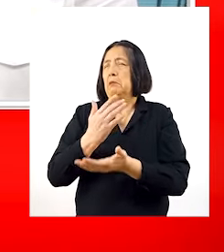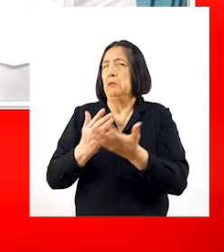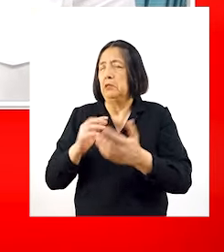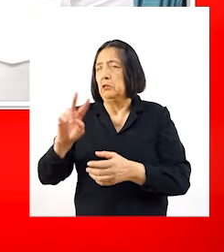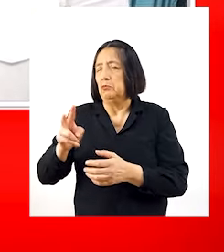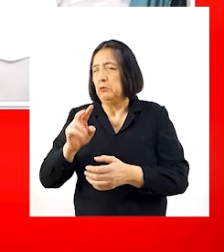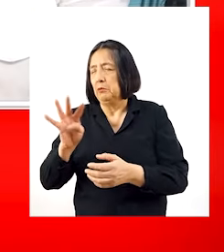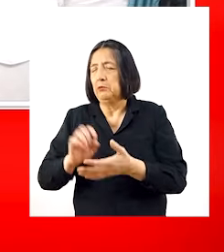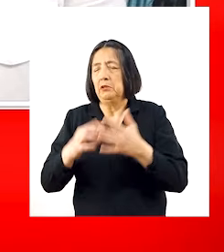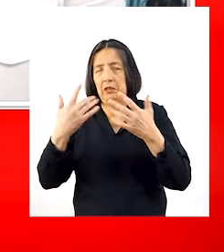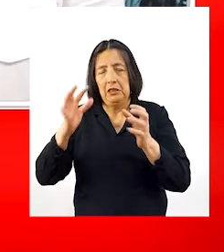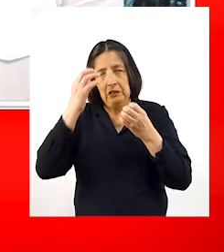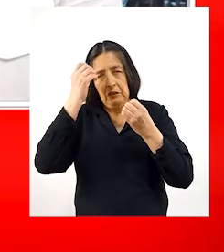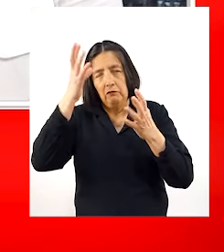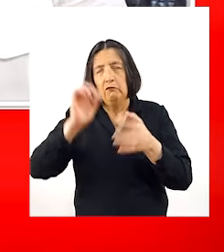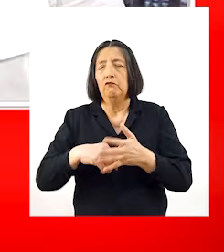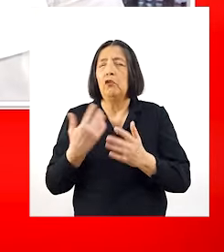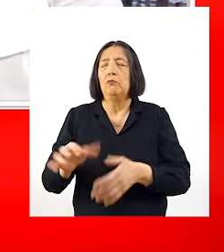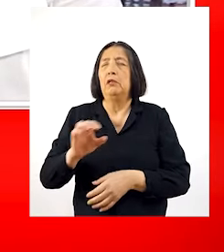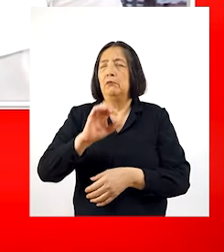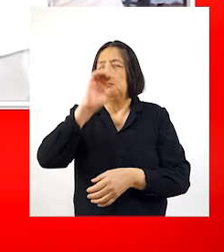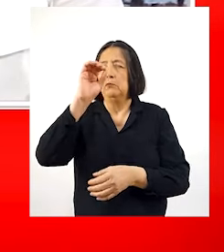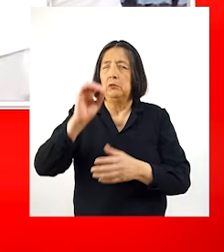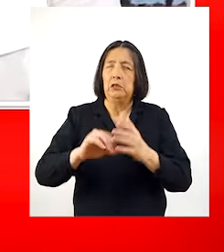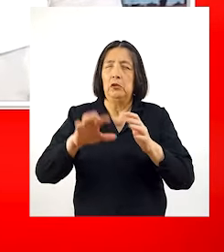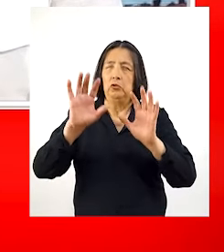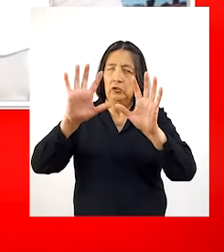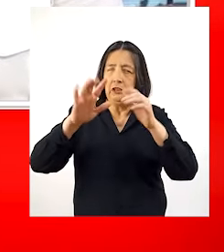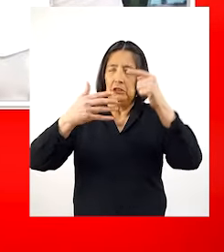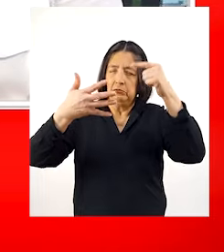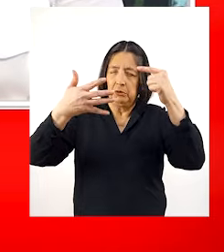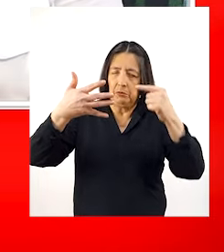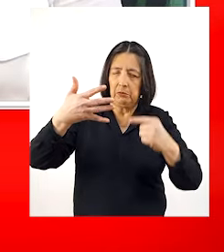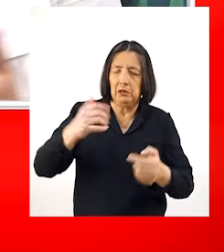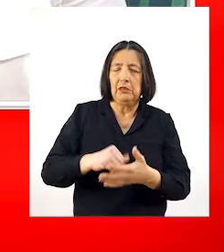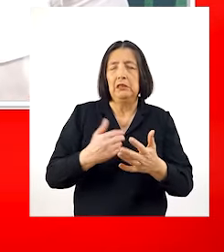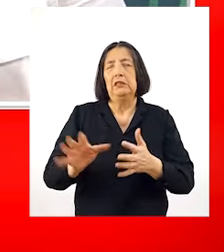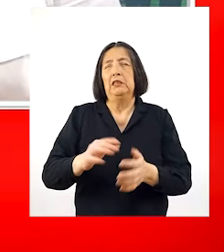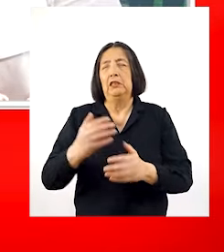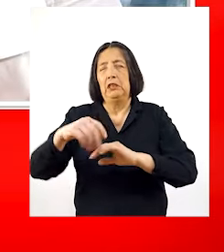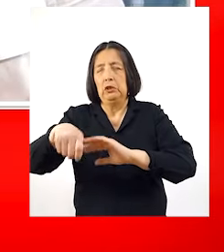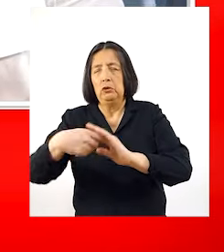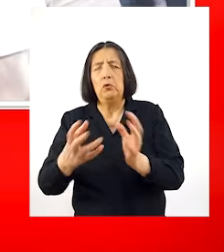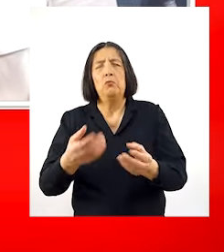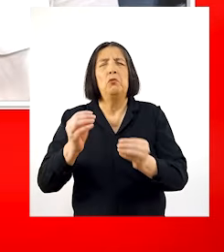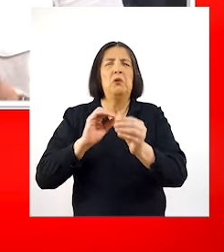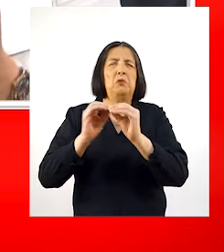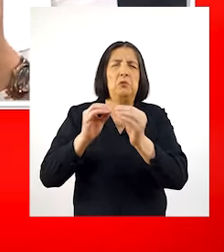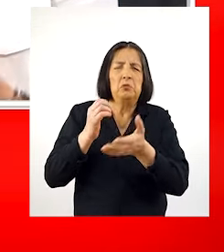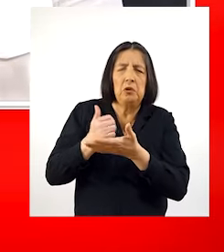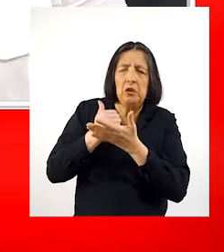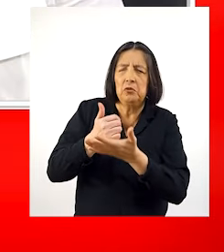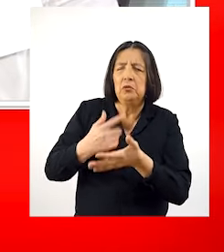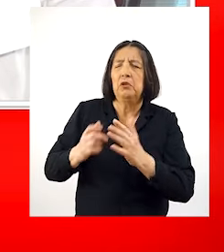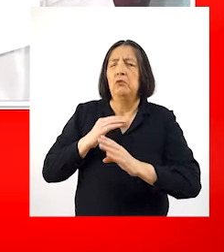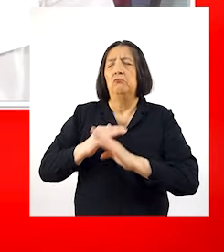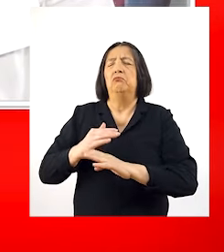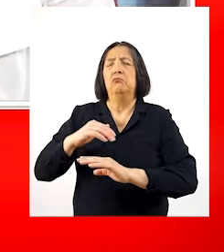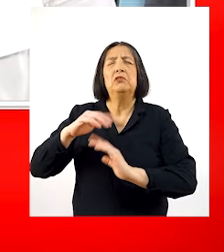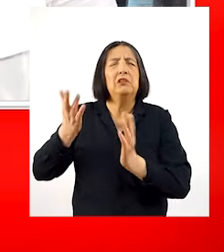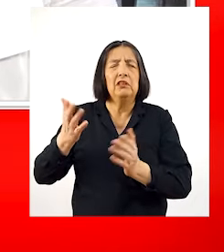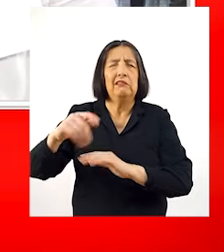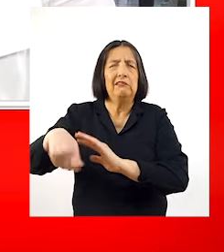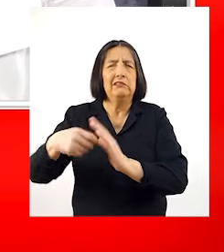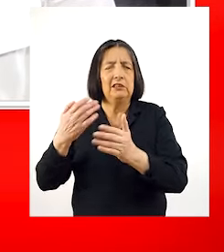2024 y luego de dar a conocer el índice de corrupción va a poder ayudar o contribuir a resolver y combatir la